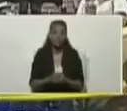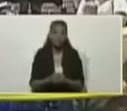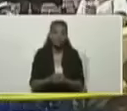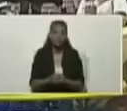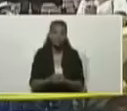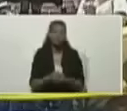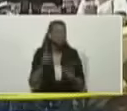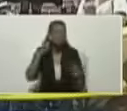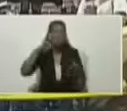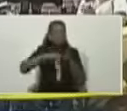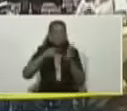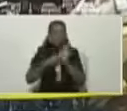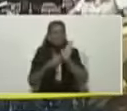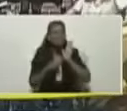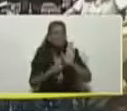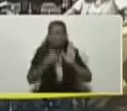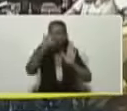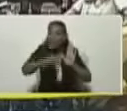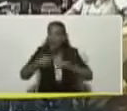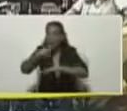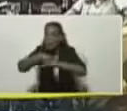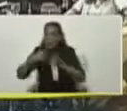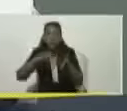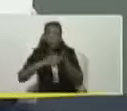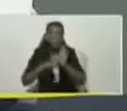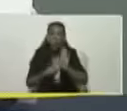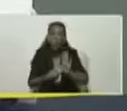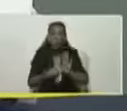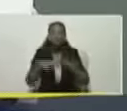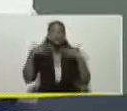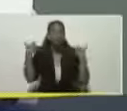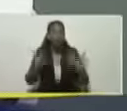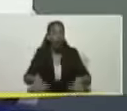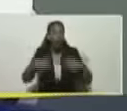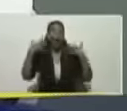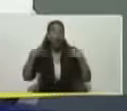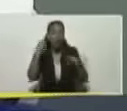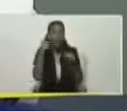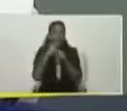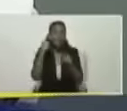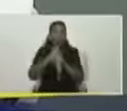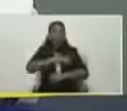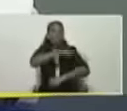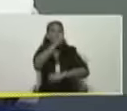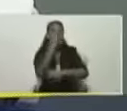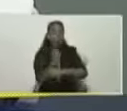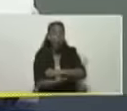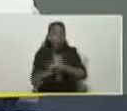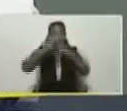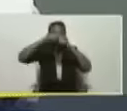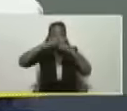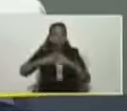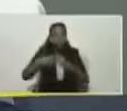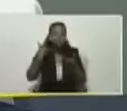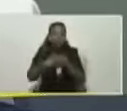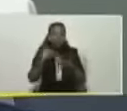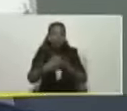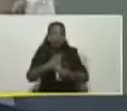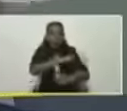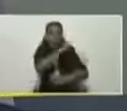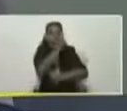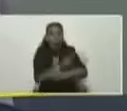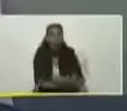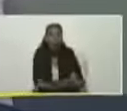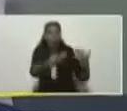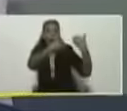Lo cual para nosotros es un reto tremendo de trabajo, lo cual nos plantea un trabajo